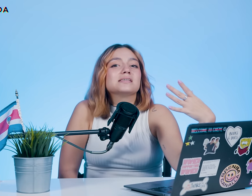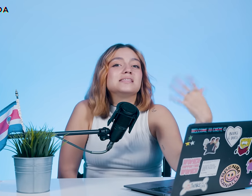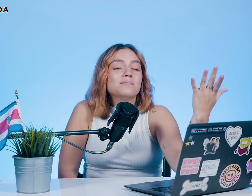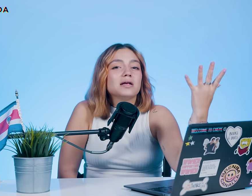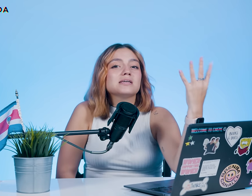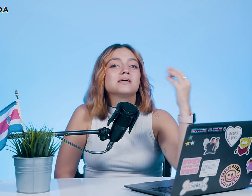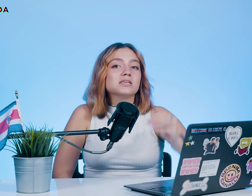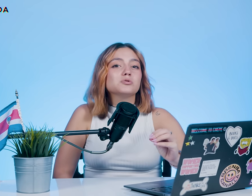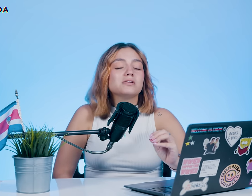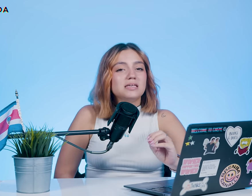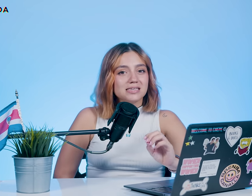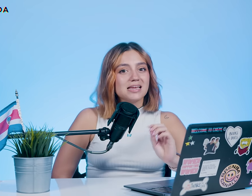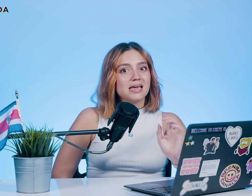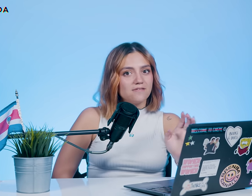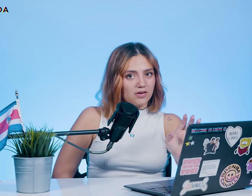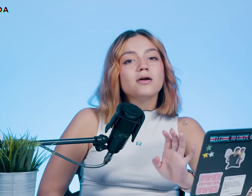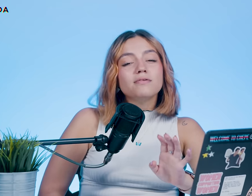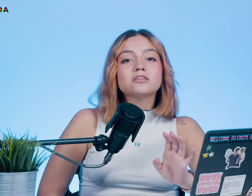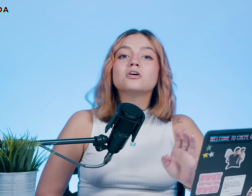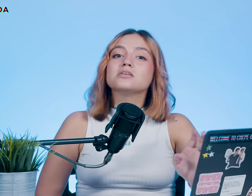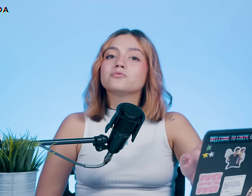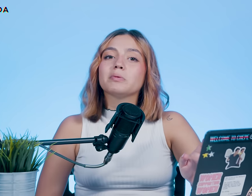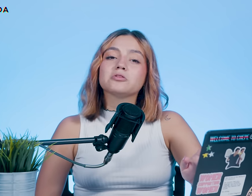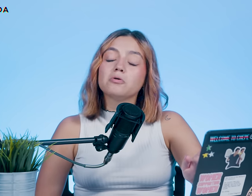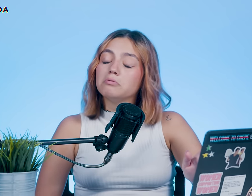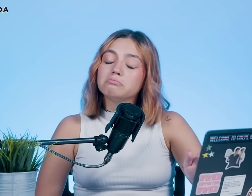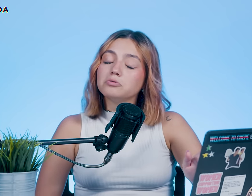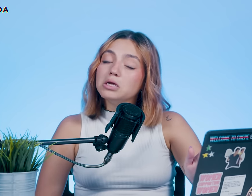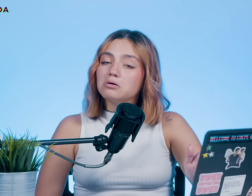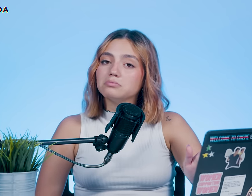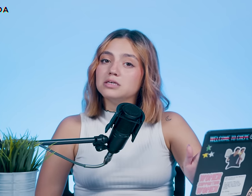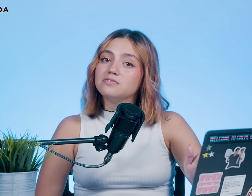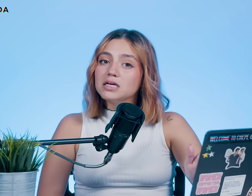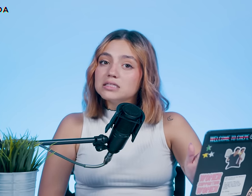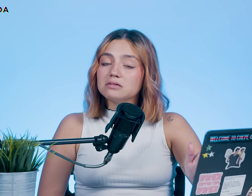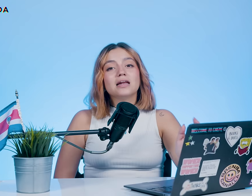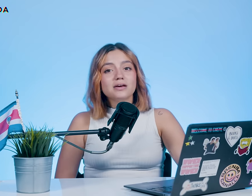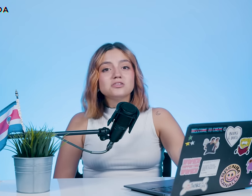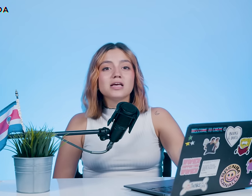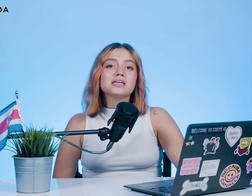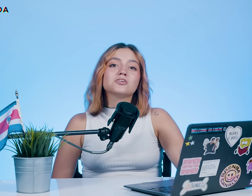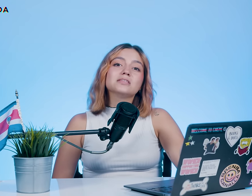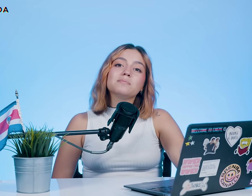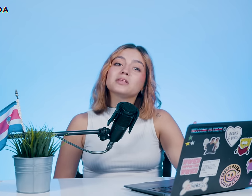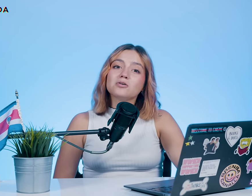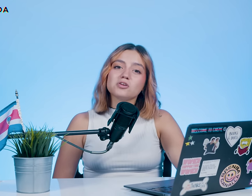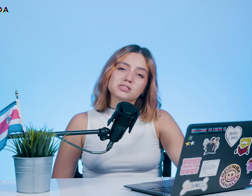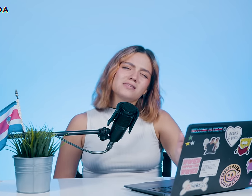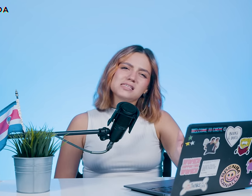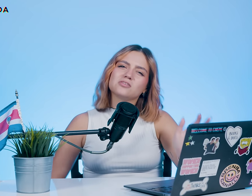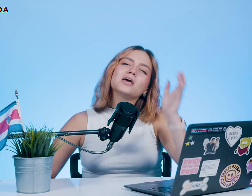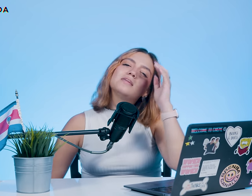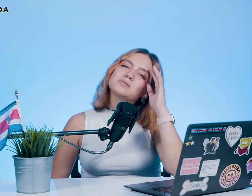en una empresa siempre el que se responsabiliza es el jefe pero al brato y es un formato único y diferente las redes sociales son tan pero tan